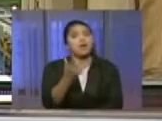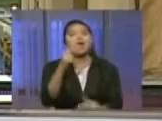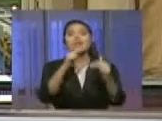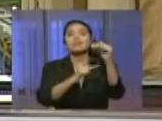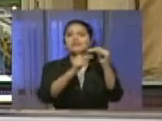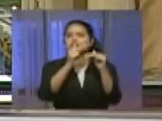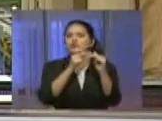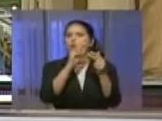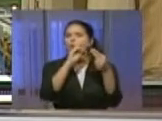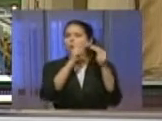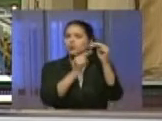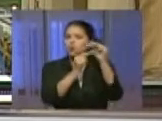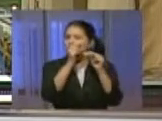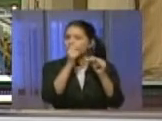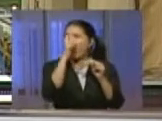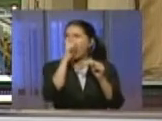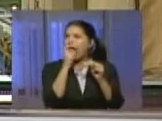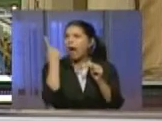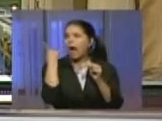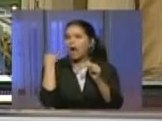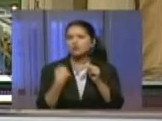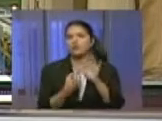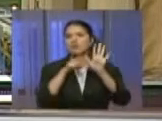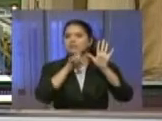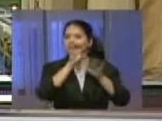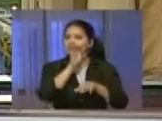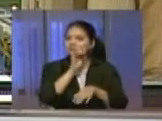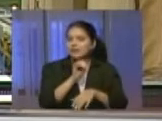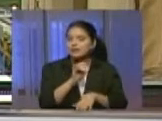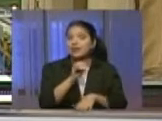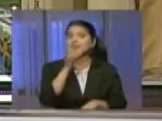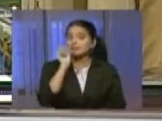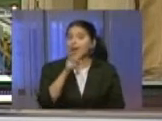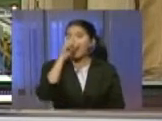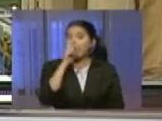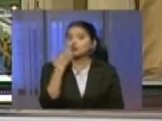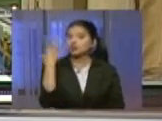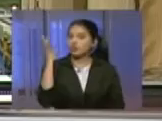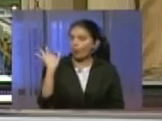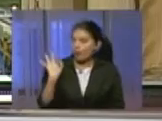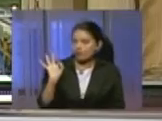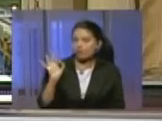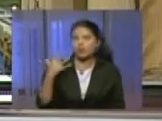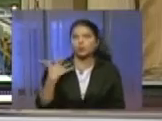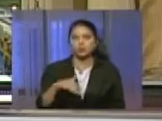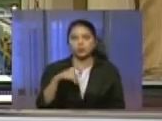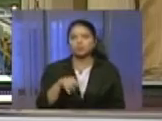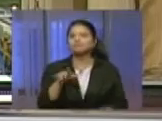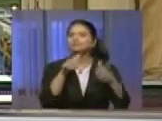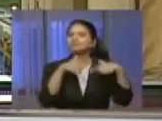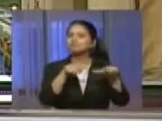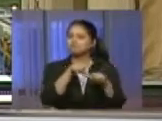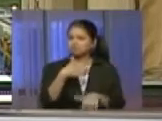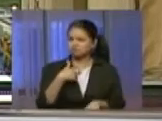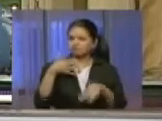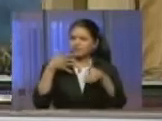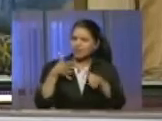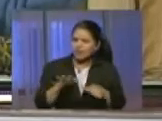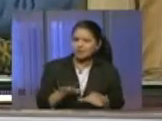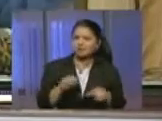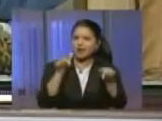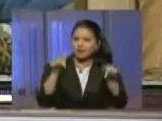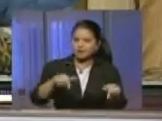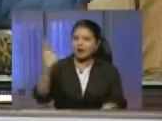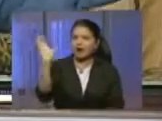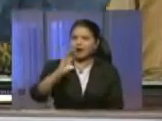años 60 70 hasta en los 50 en esta Urbanización Los chaguaramos donde yo nací y me crié aquí en